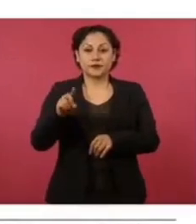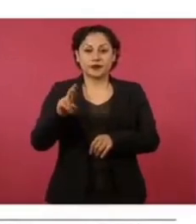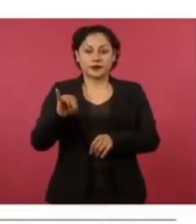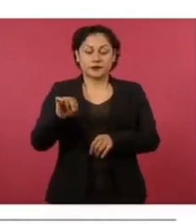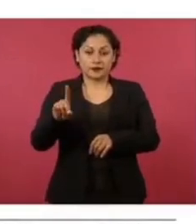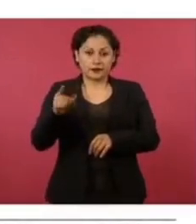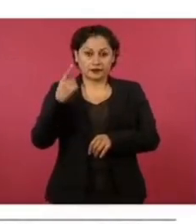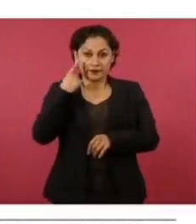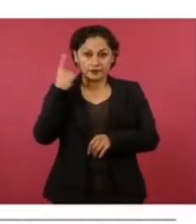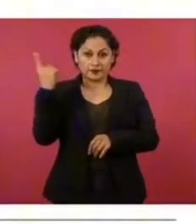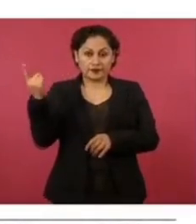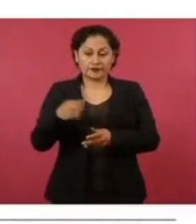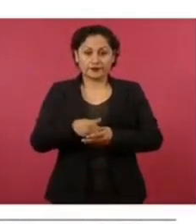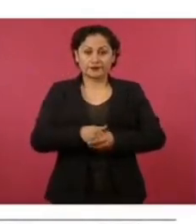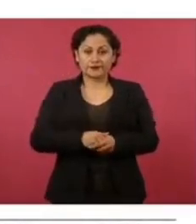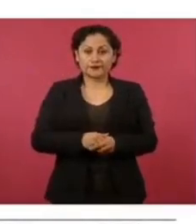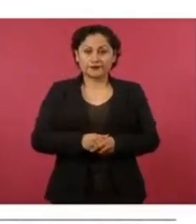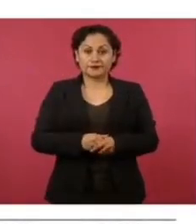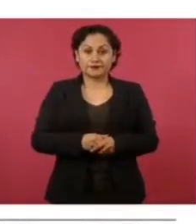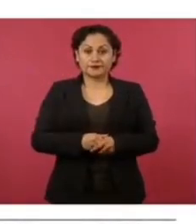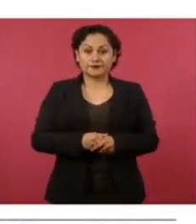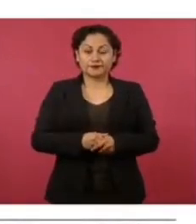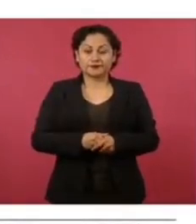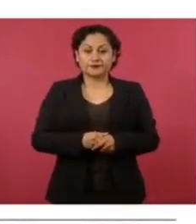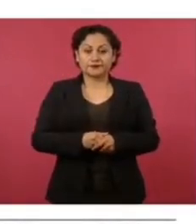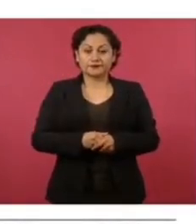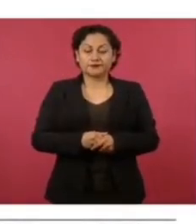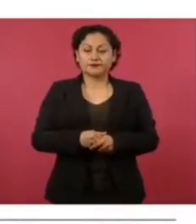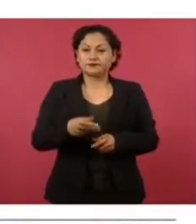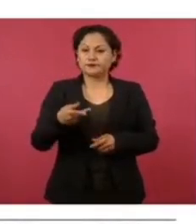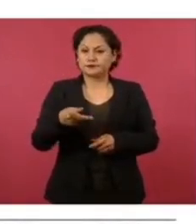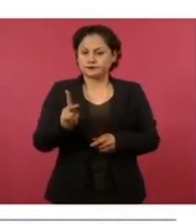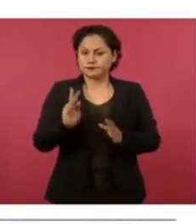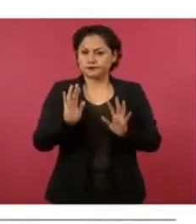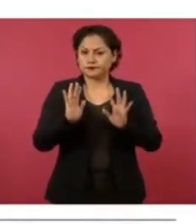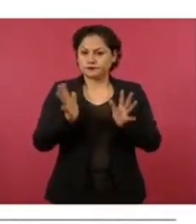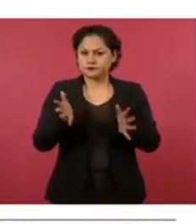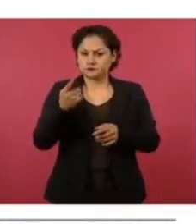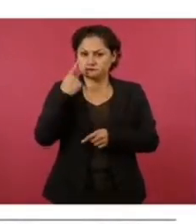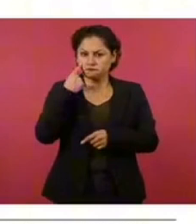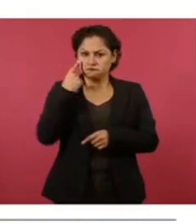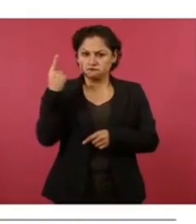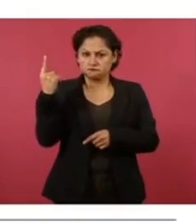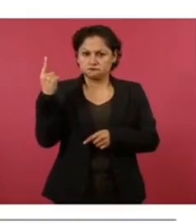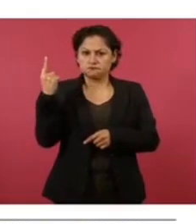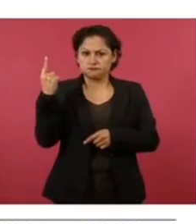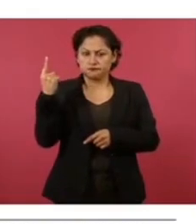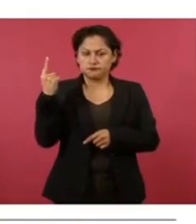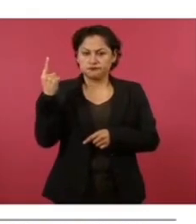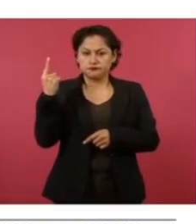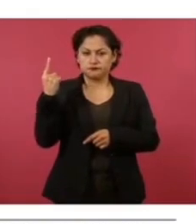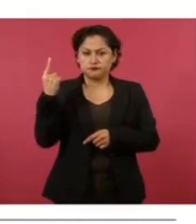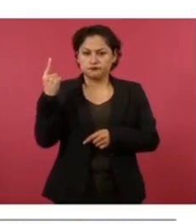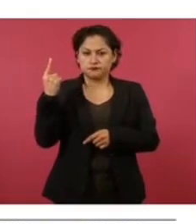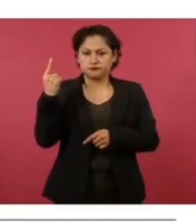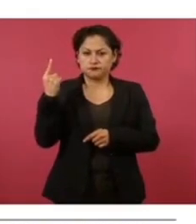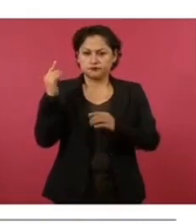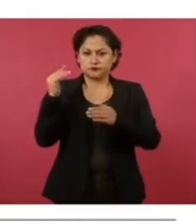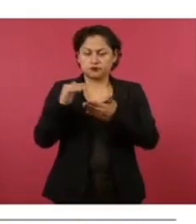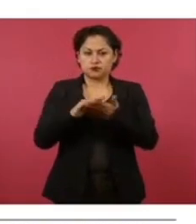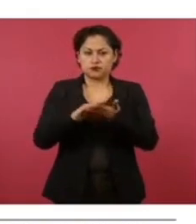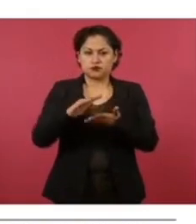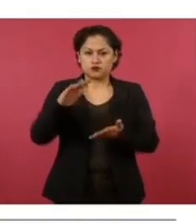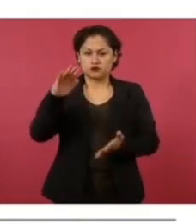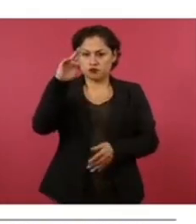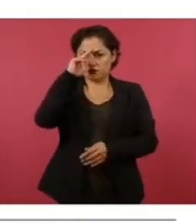Sí, son 40, no, pero ya es con De la Madrid.